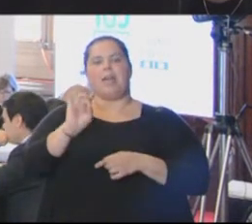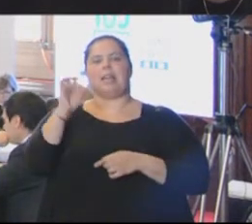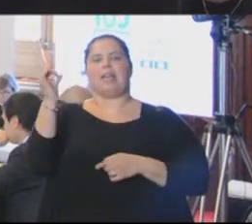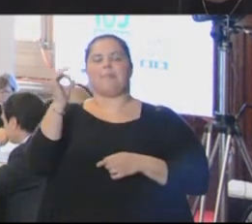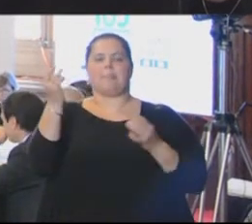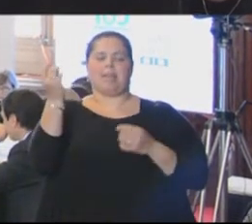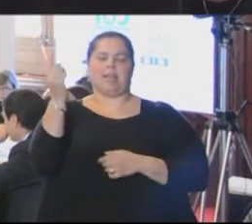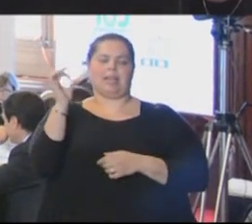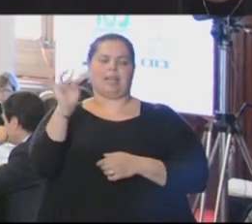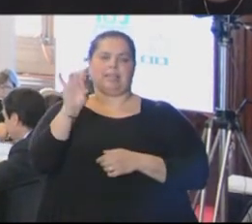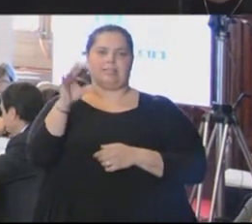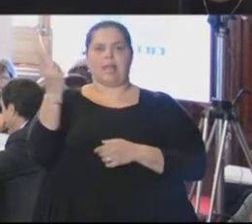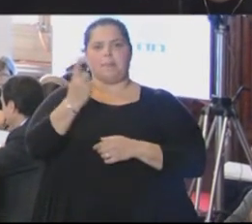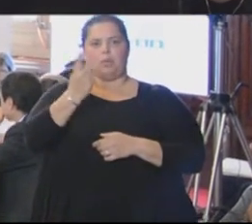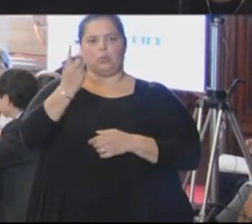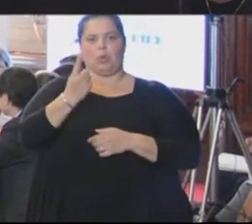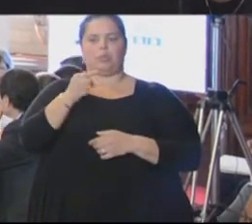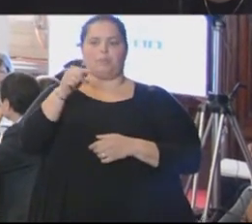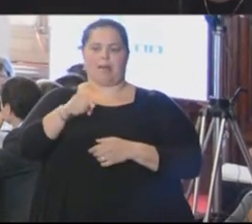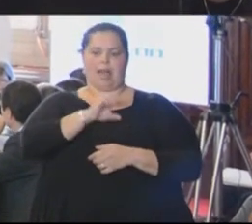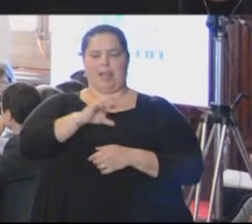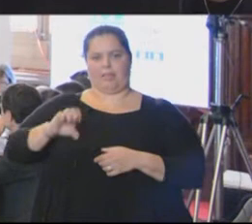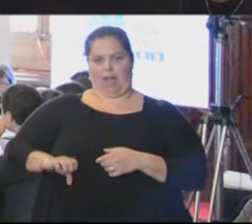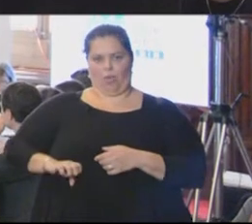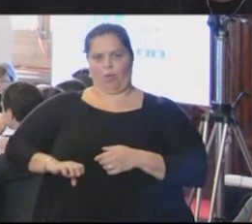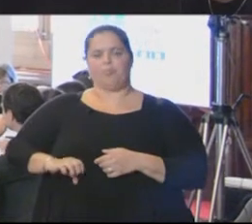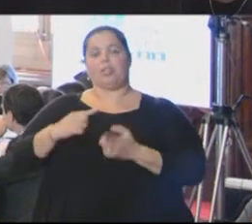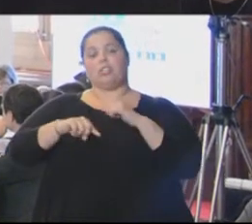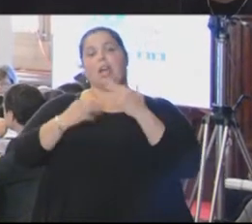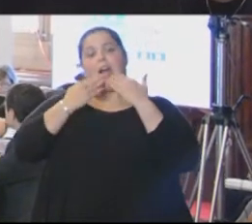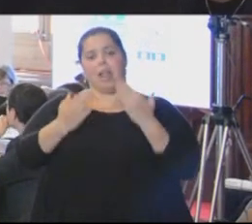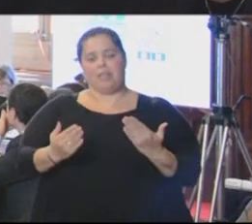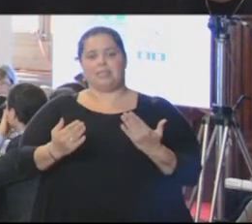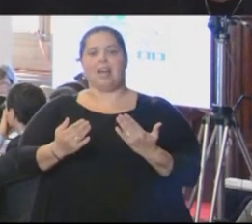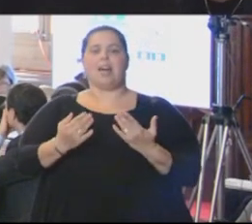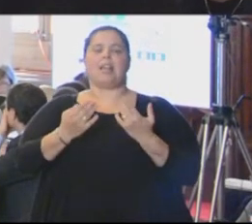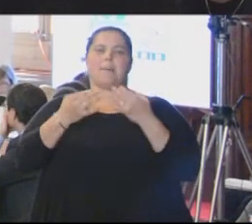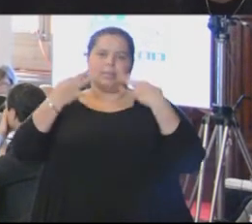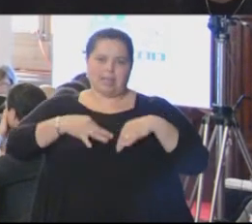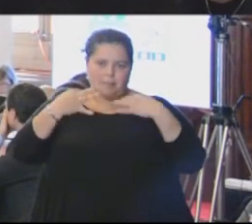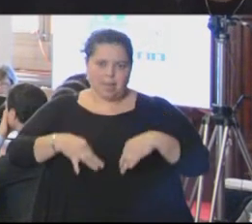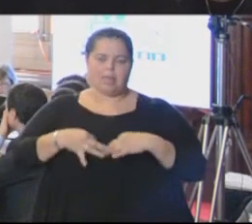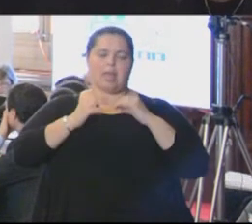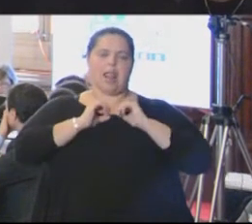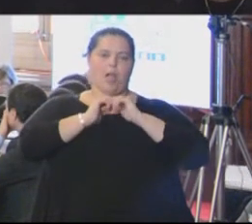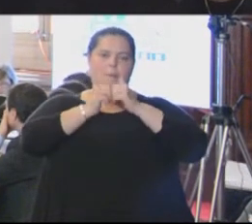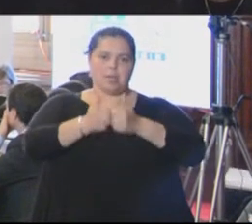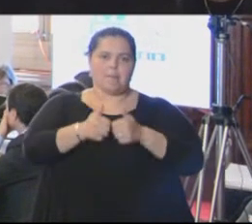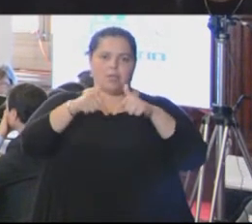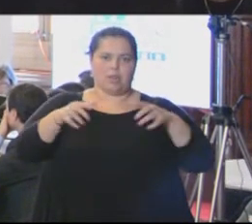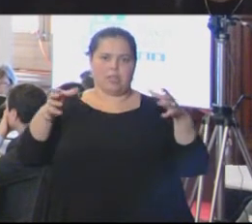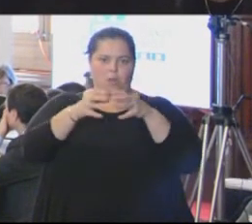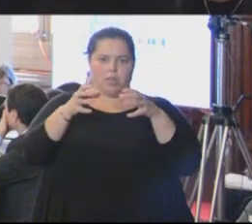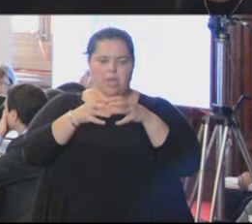Agradecer de manera muy especial el acompañamiento en esta audiencia de